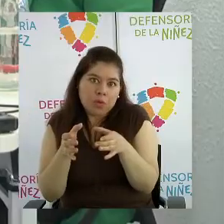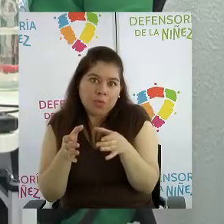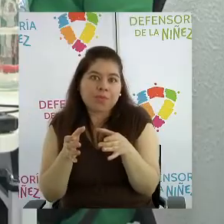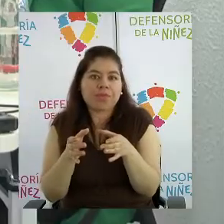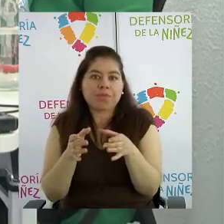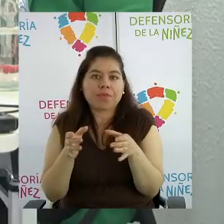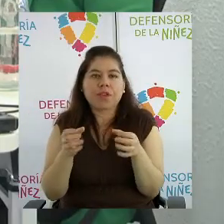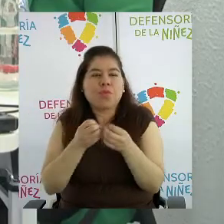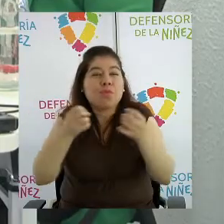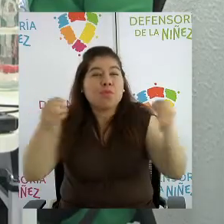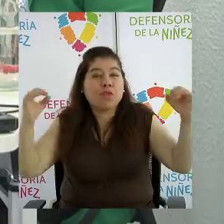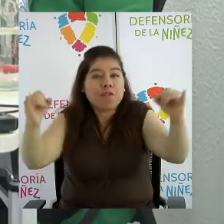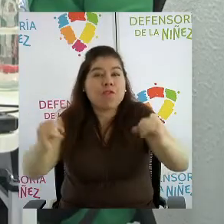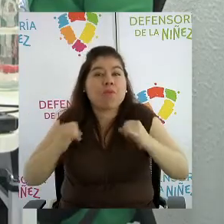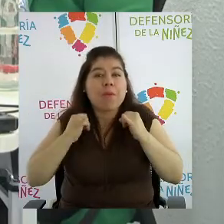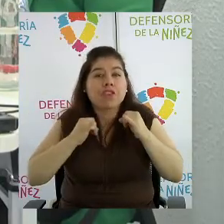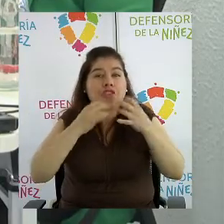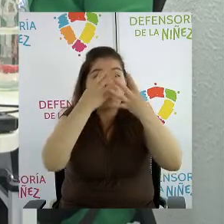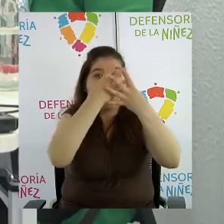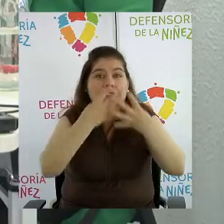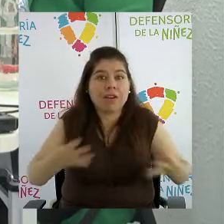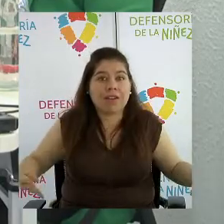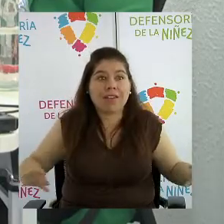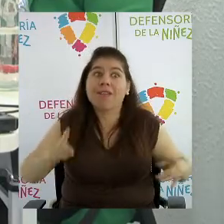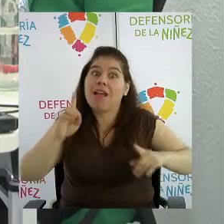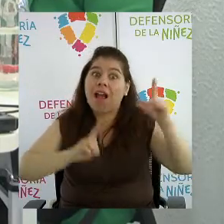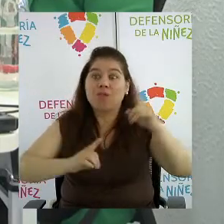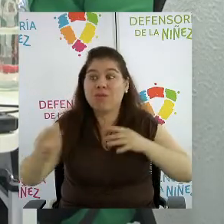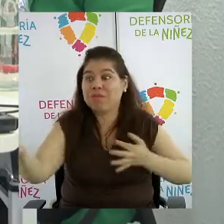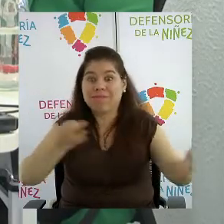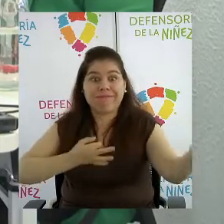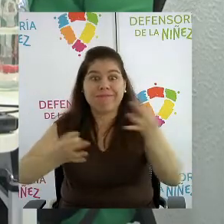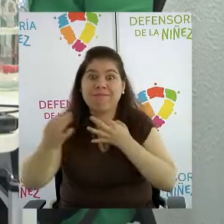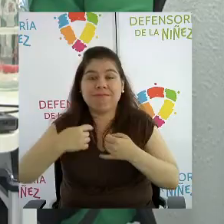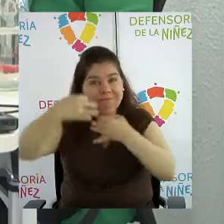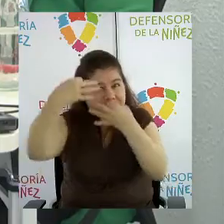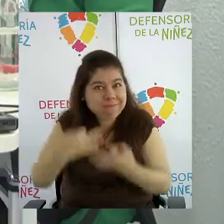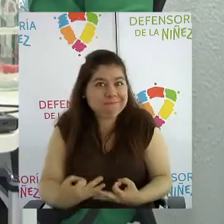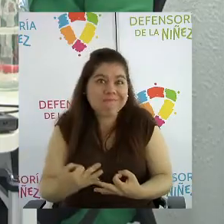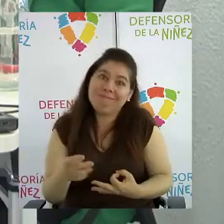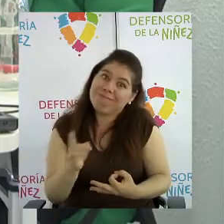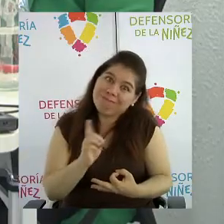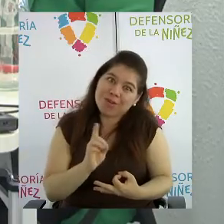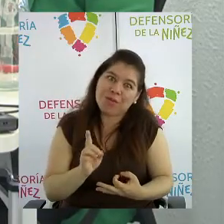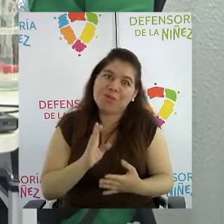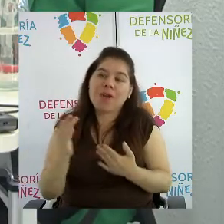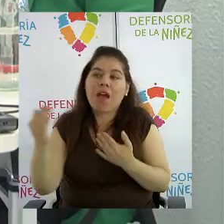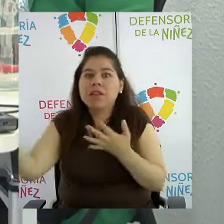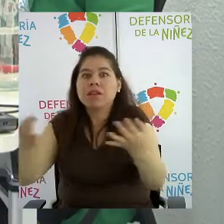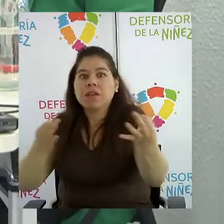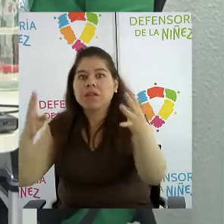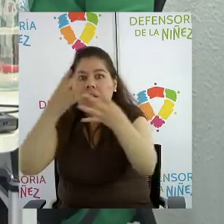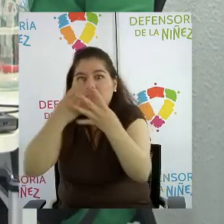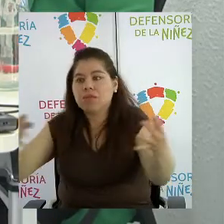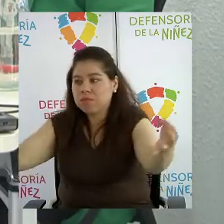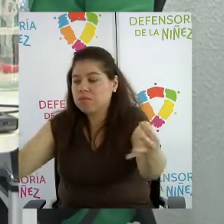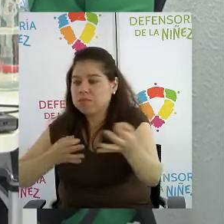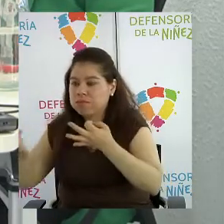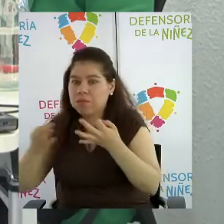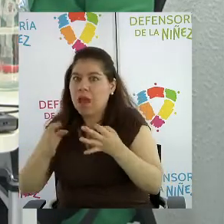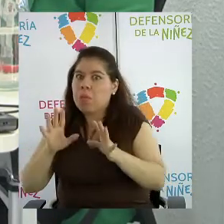mucha información por redes sociales que es necesario ratificar, porque obviamente uno no puede estar denunciando cosas que no nos conste que sea